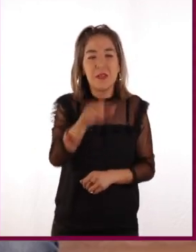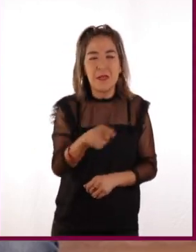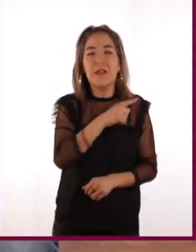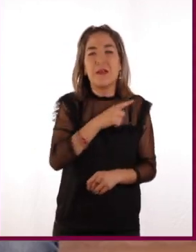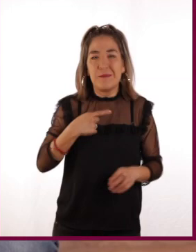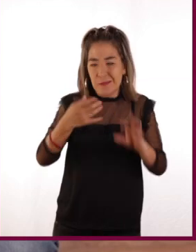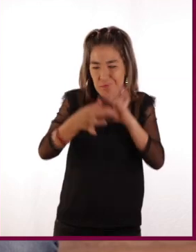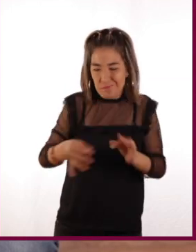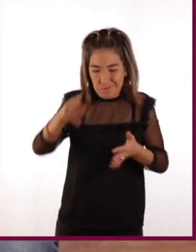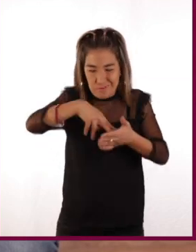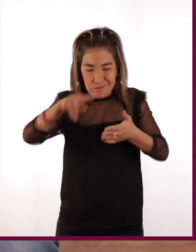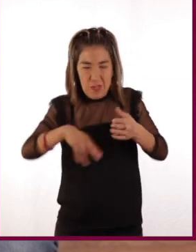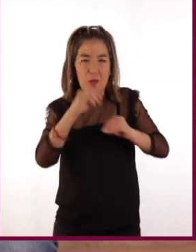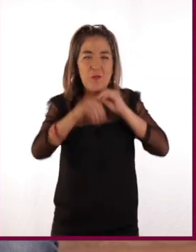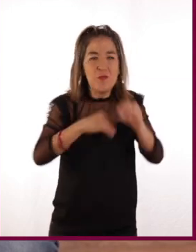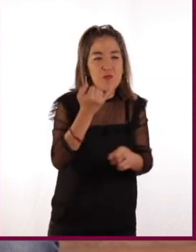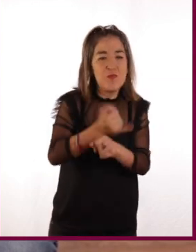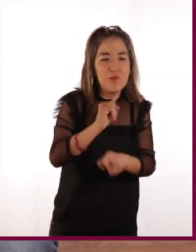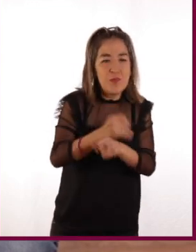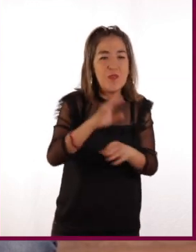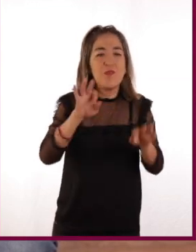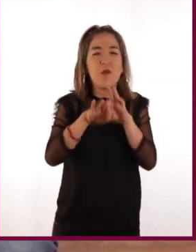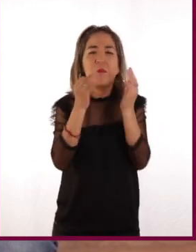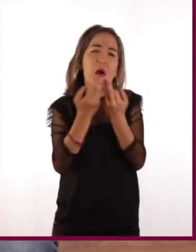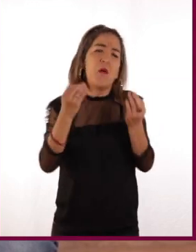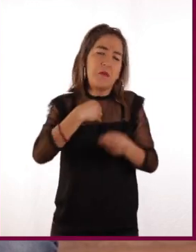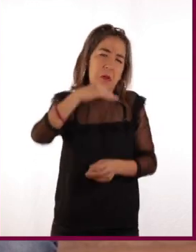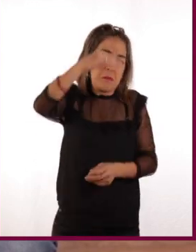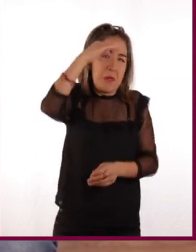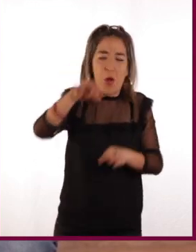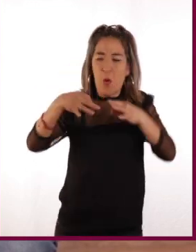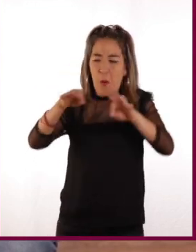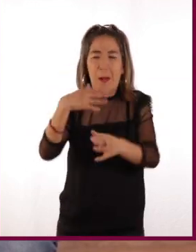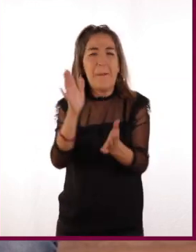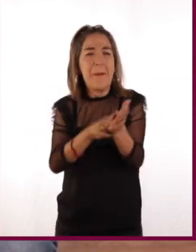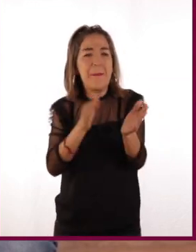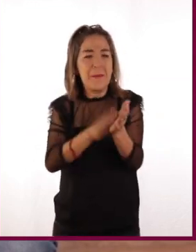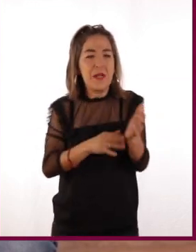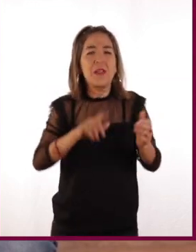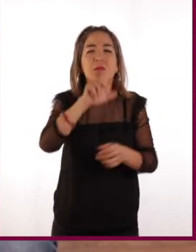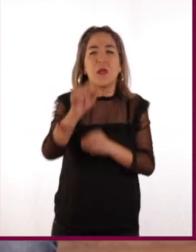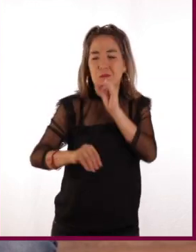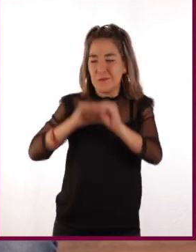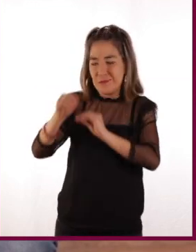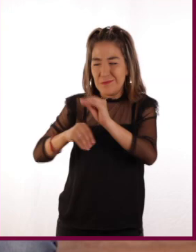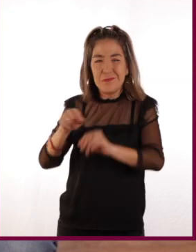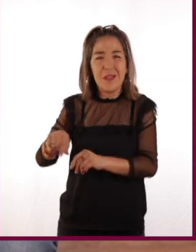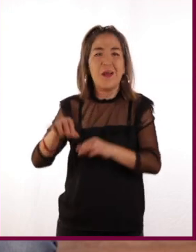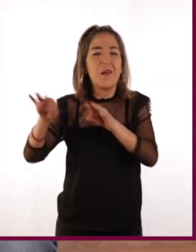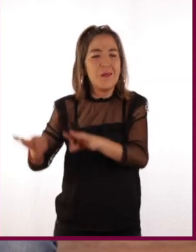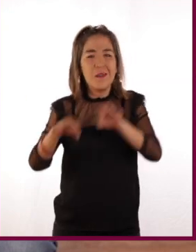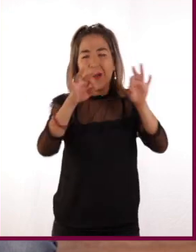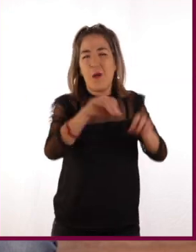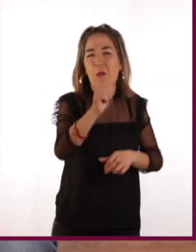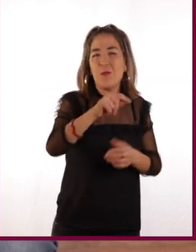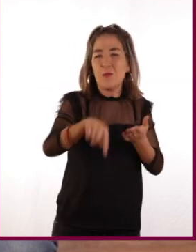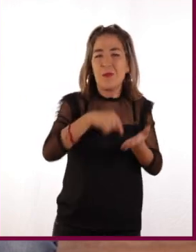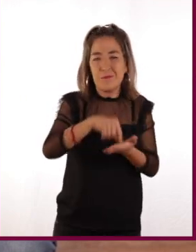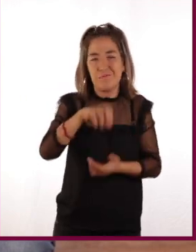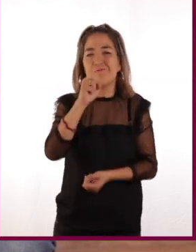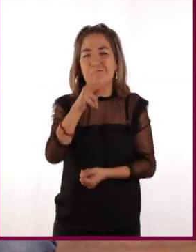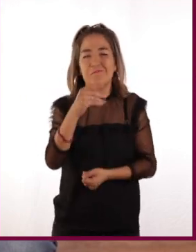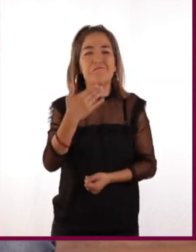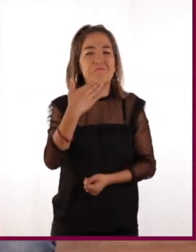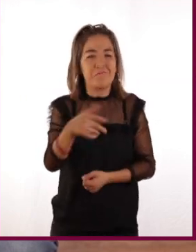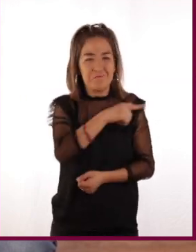usemos y que podamos intervenir, ¿no? A mí se me ocurre que podría usar una hoja de papel para luego usarla de portada en el bloc de notas, por